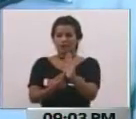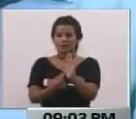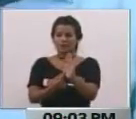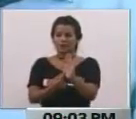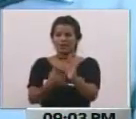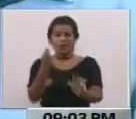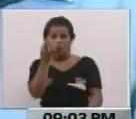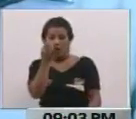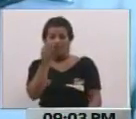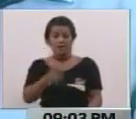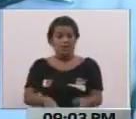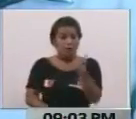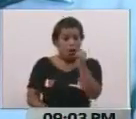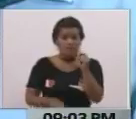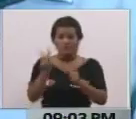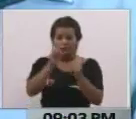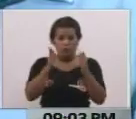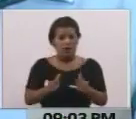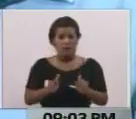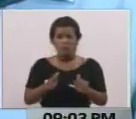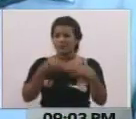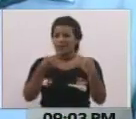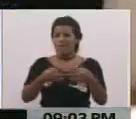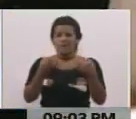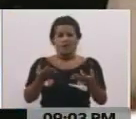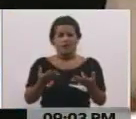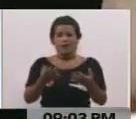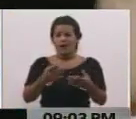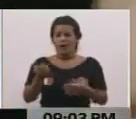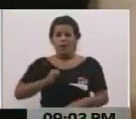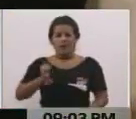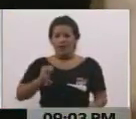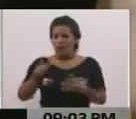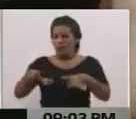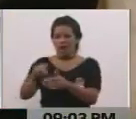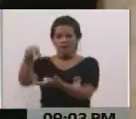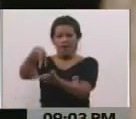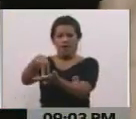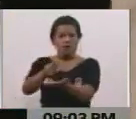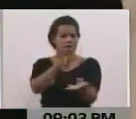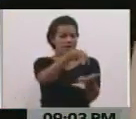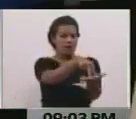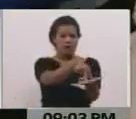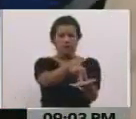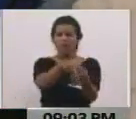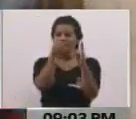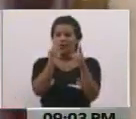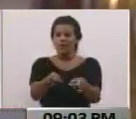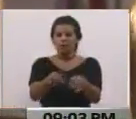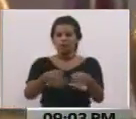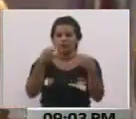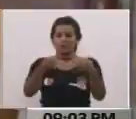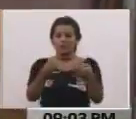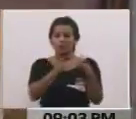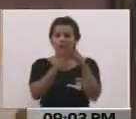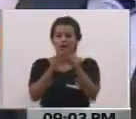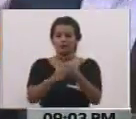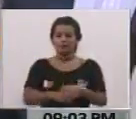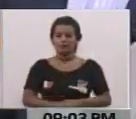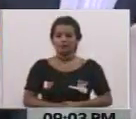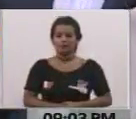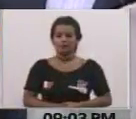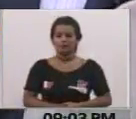mujer, que el hombre venezolano siempre, donde te pares, hay que dejar la huella. Aquí me paro,